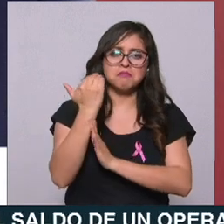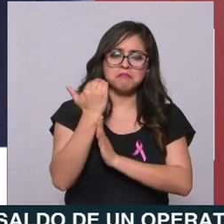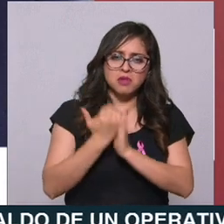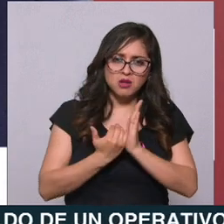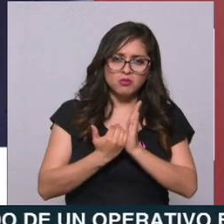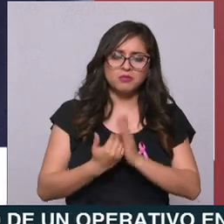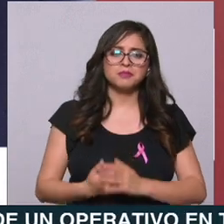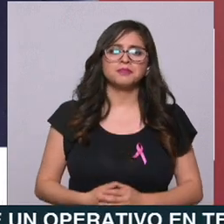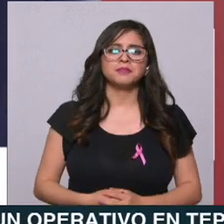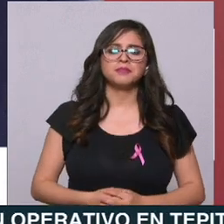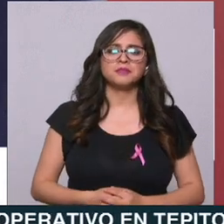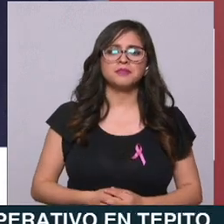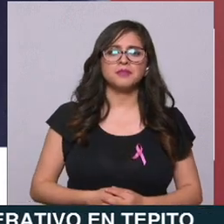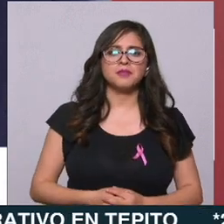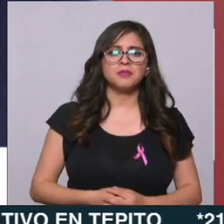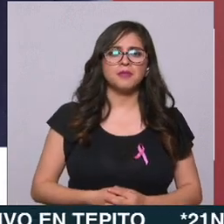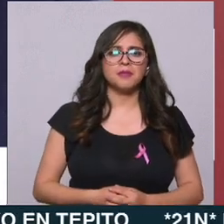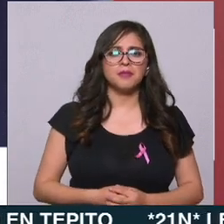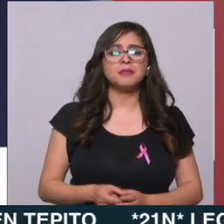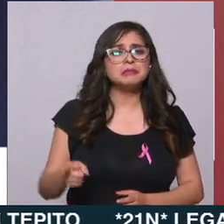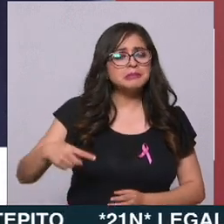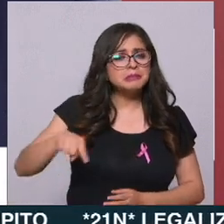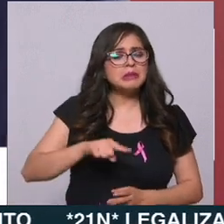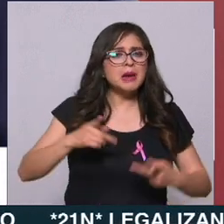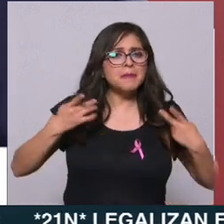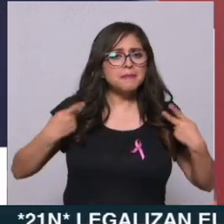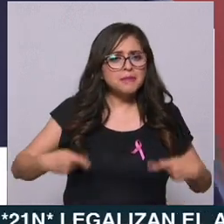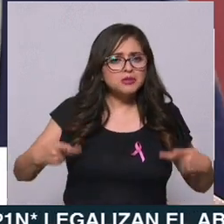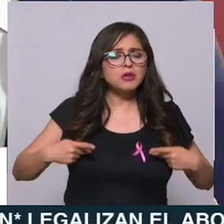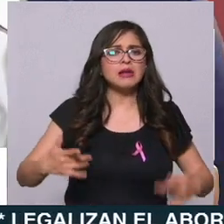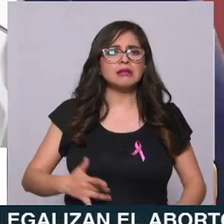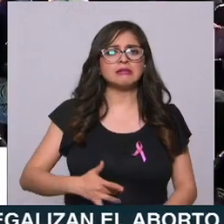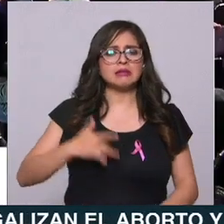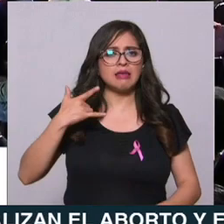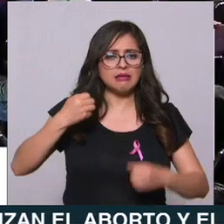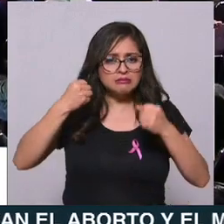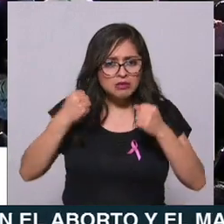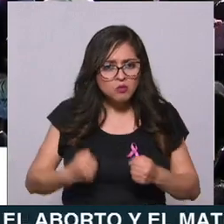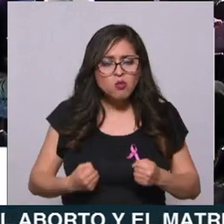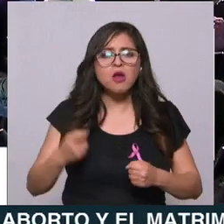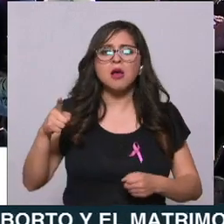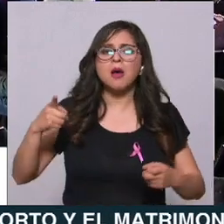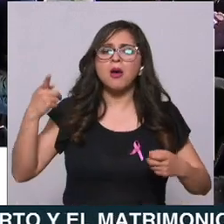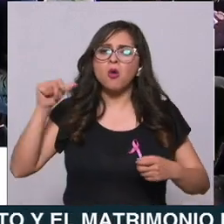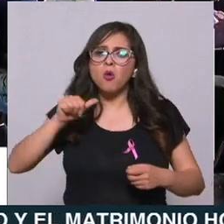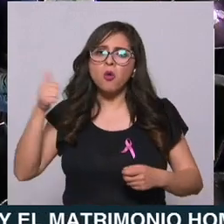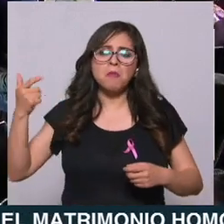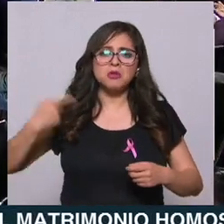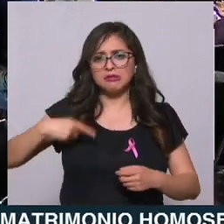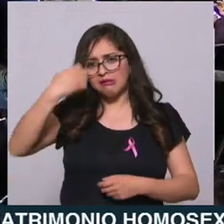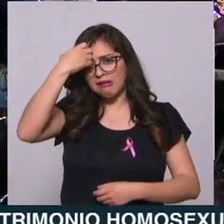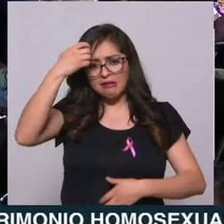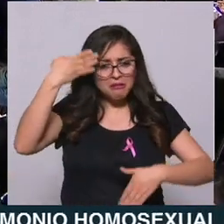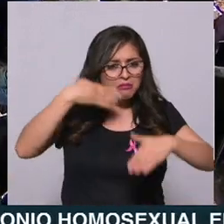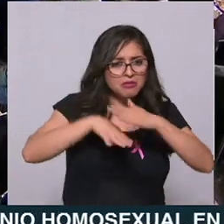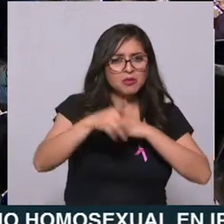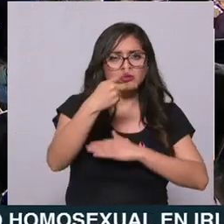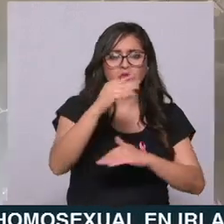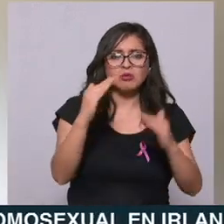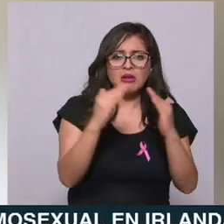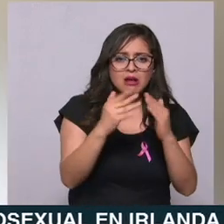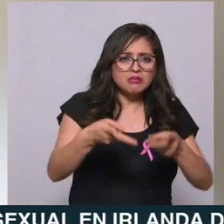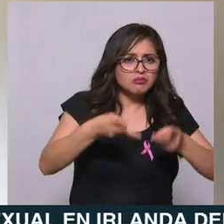el que la gente esté segura, que no le roben en sus casas, en el